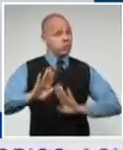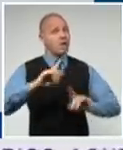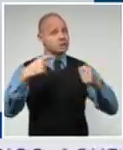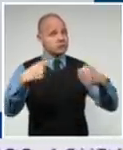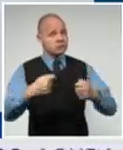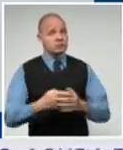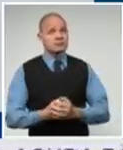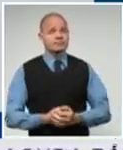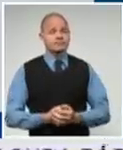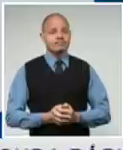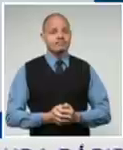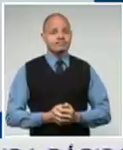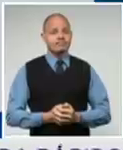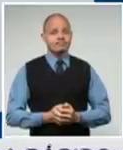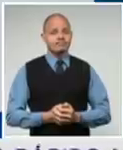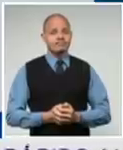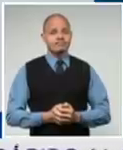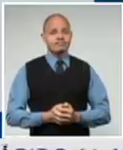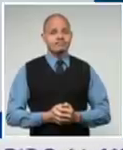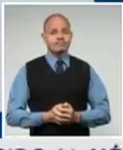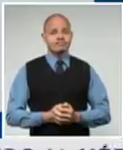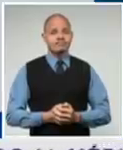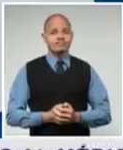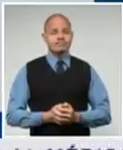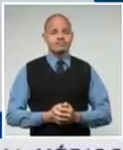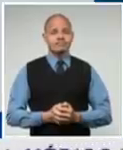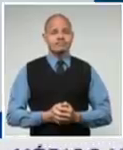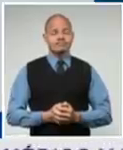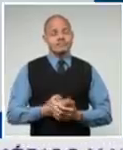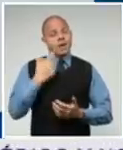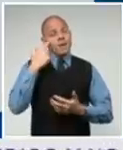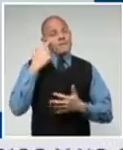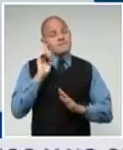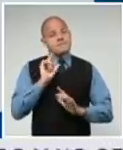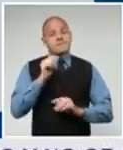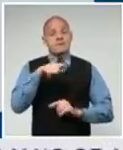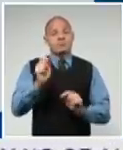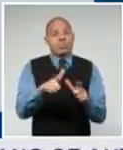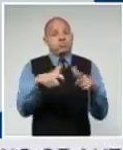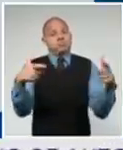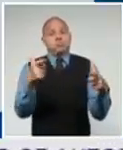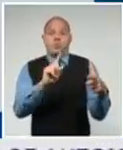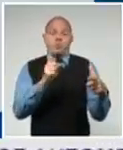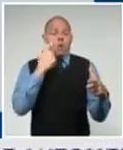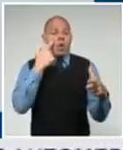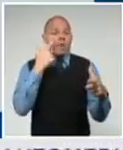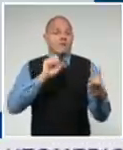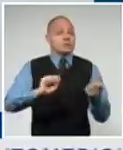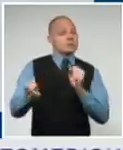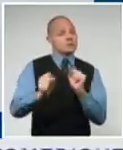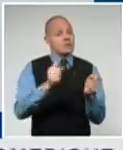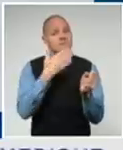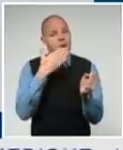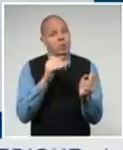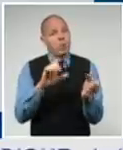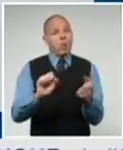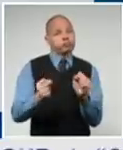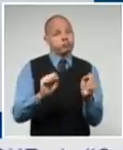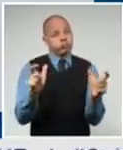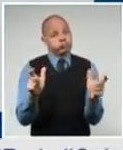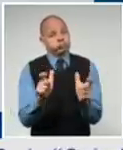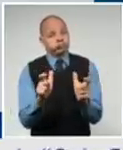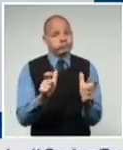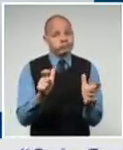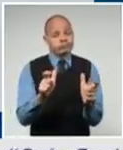tenido se pueda controlar sin que llegue a tener un número importante de casos, pero en estos momentos